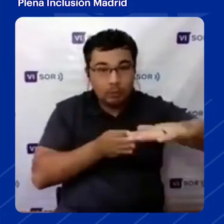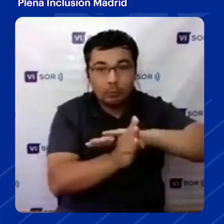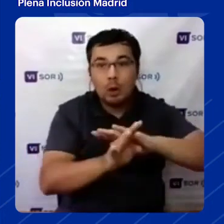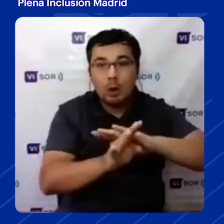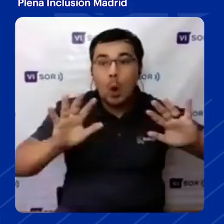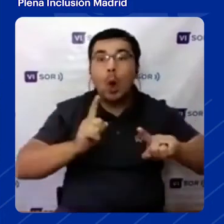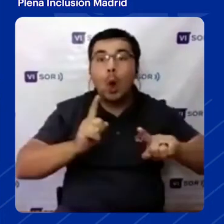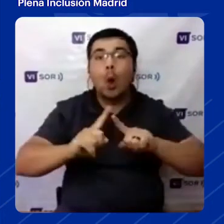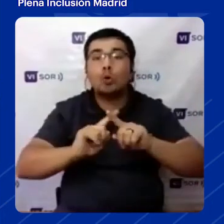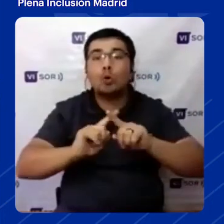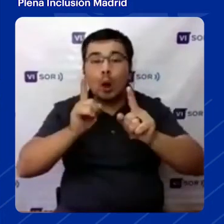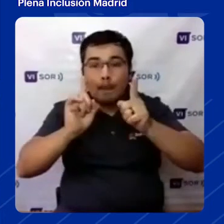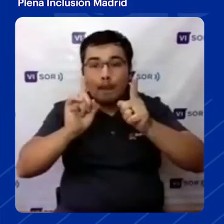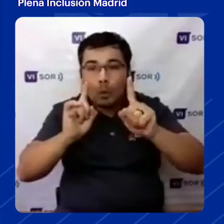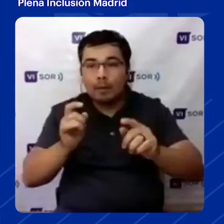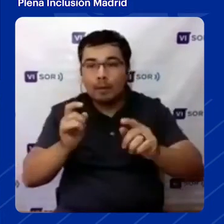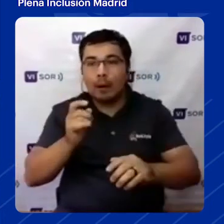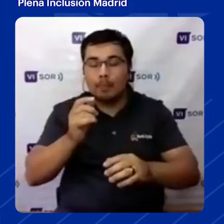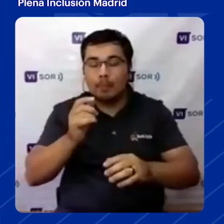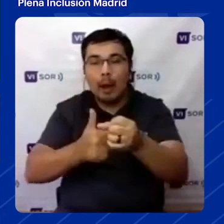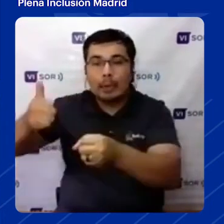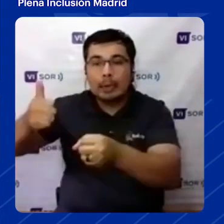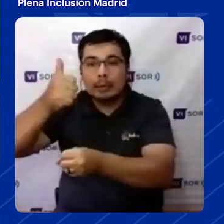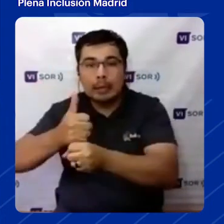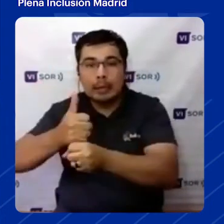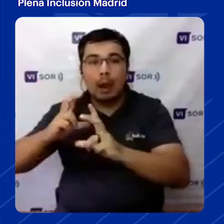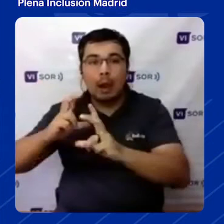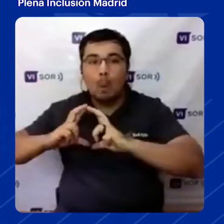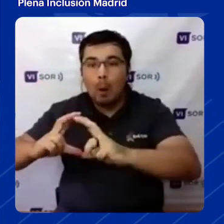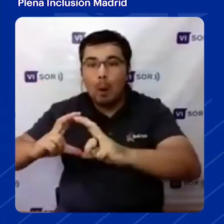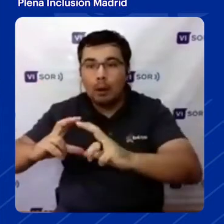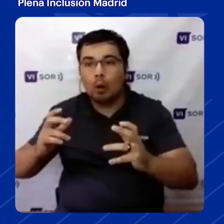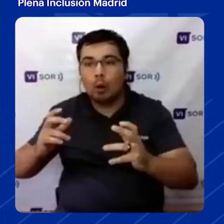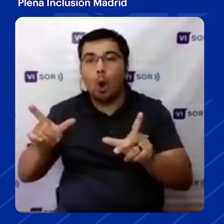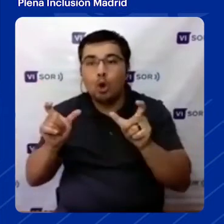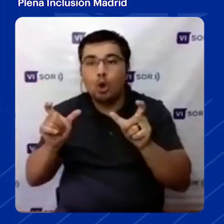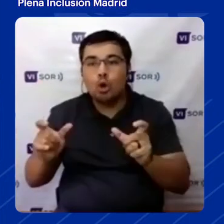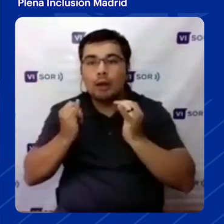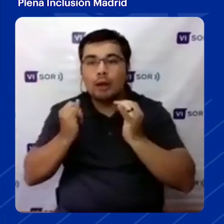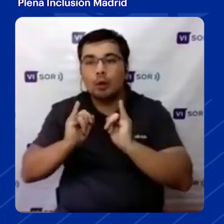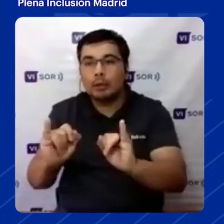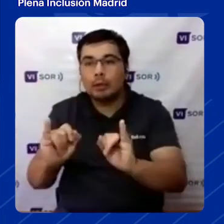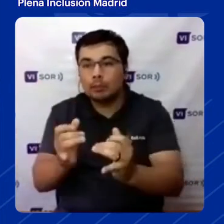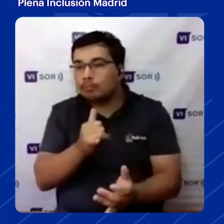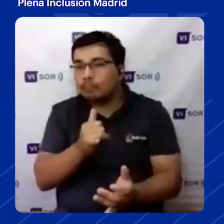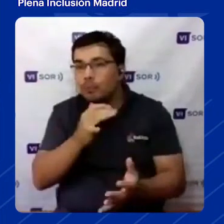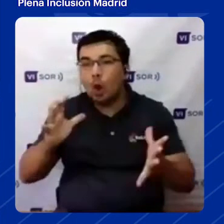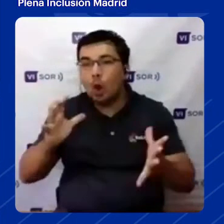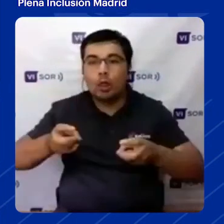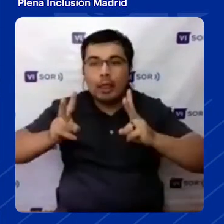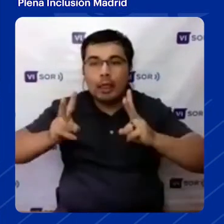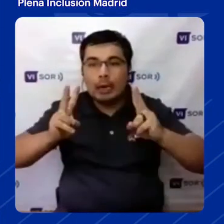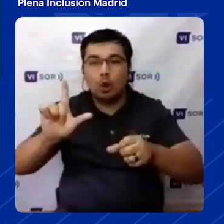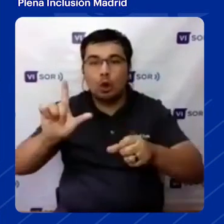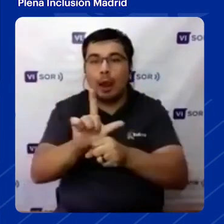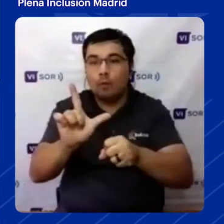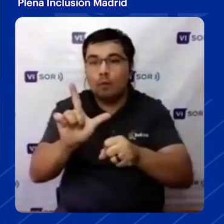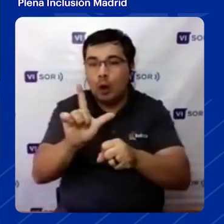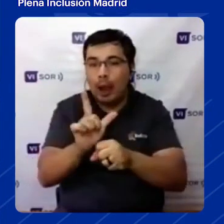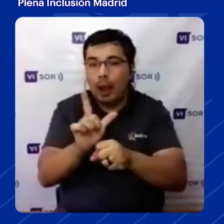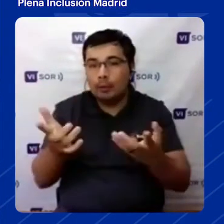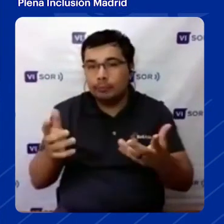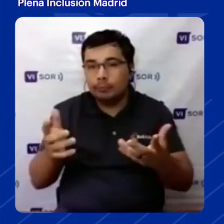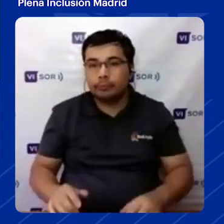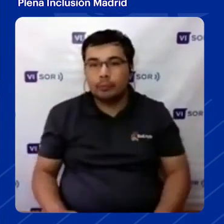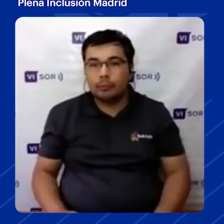administración pública, como el que ven de auxiliar de control e información, o derechos laborales, una cuestión